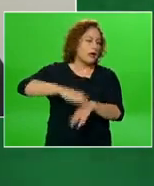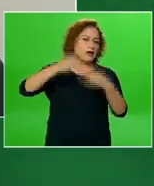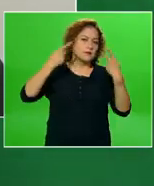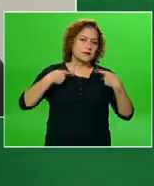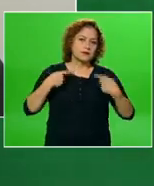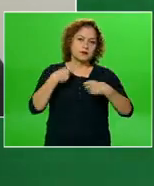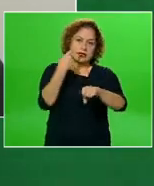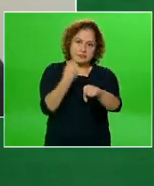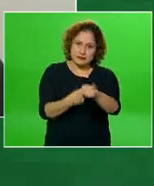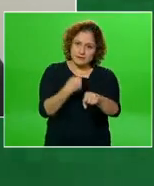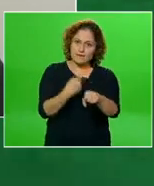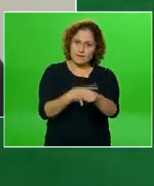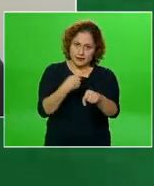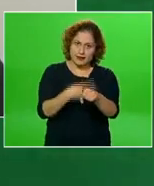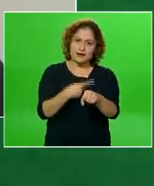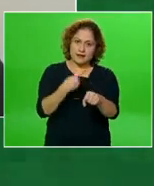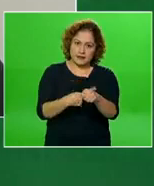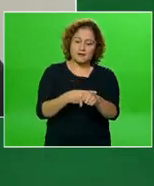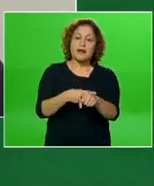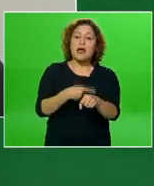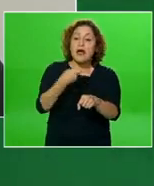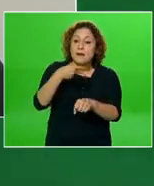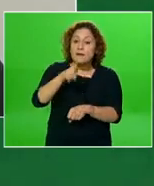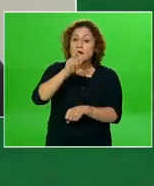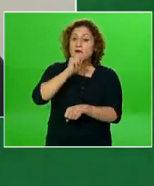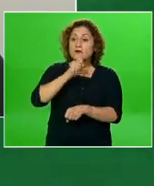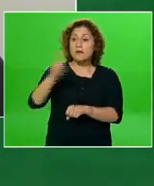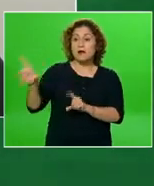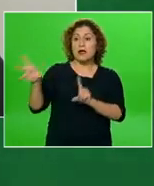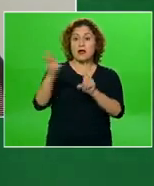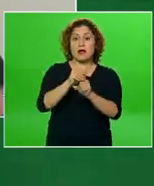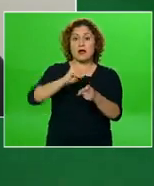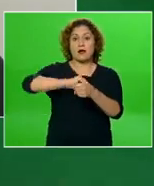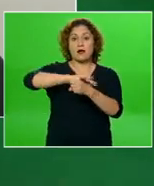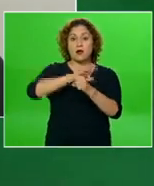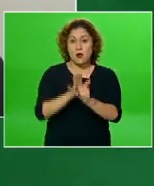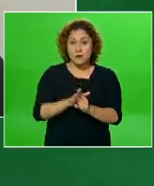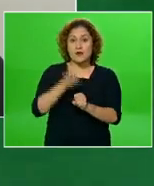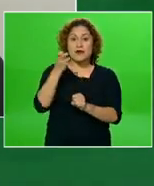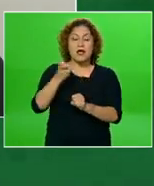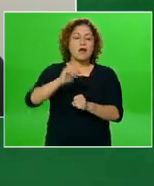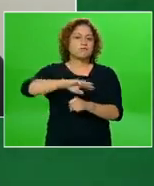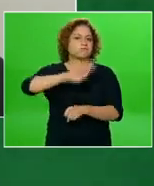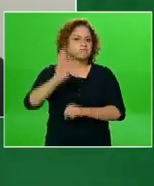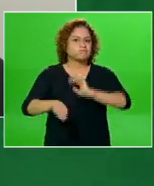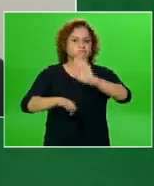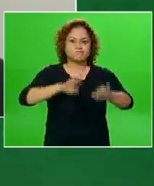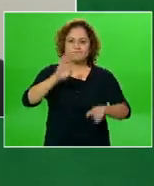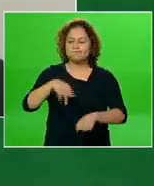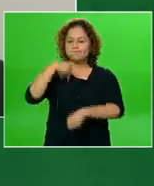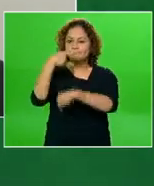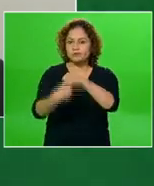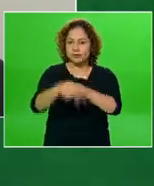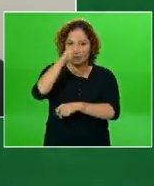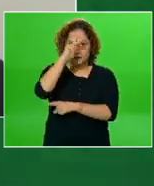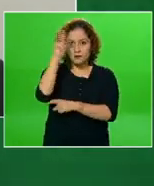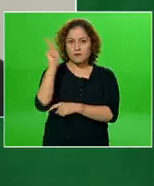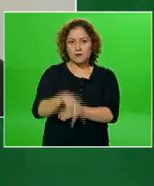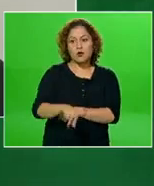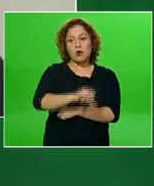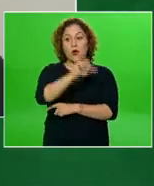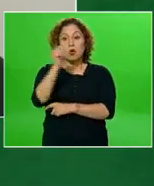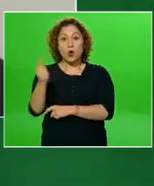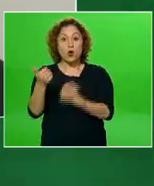de la mortalidad y la letalidad por kobe 19 así también estos grupos poblacionales en la medida que vamos subiendo